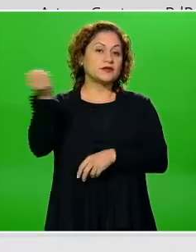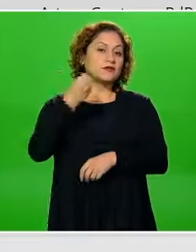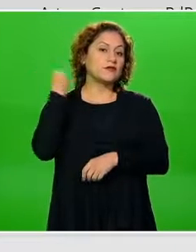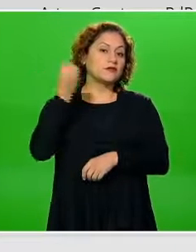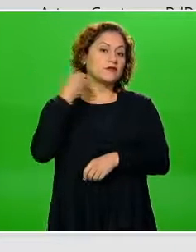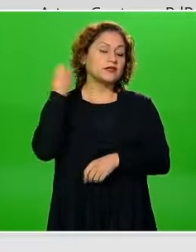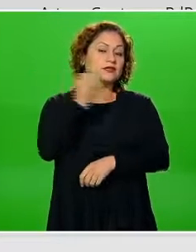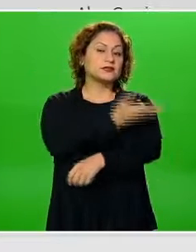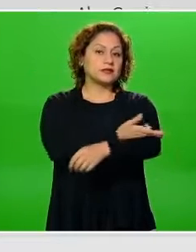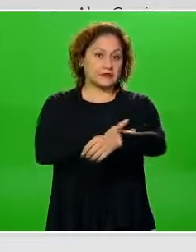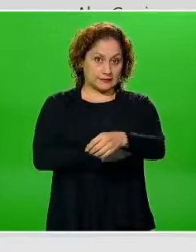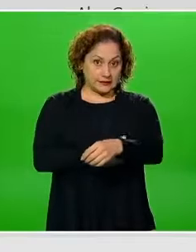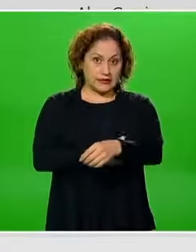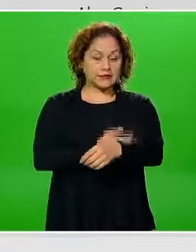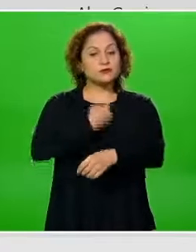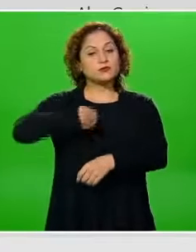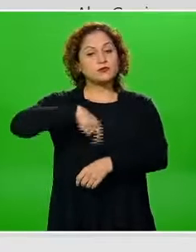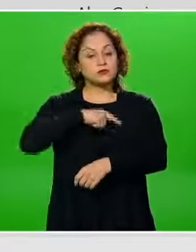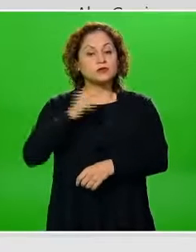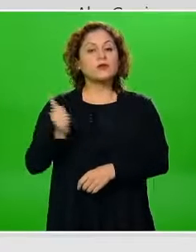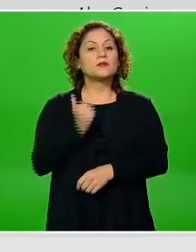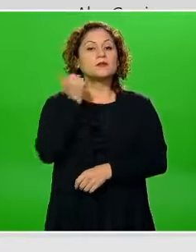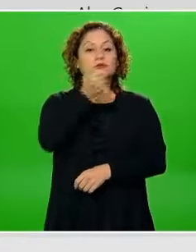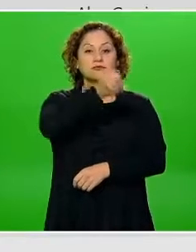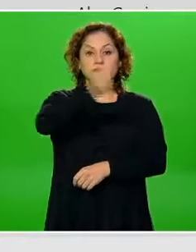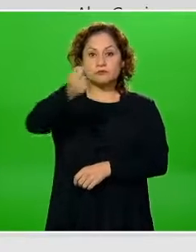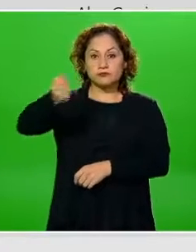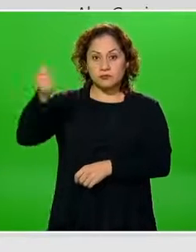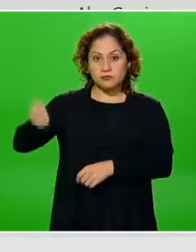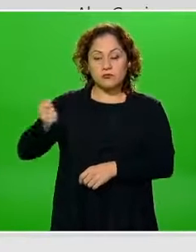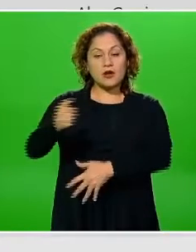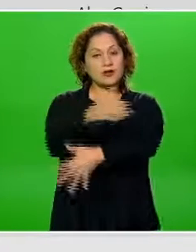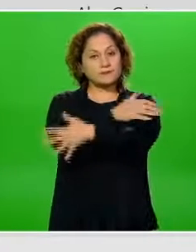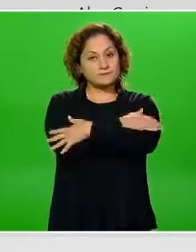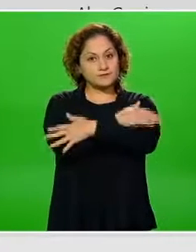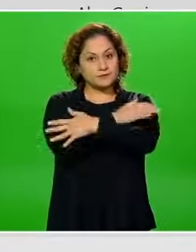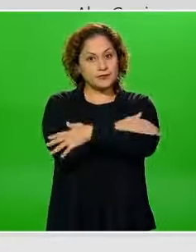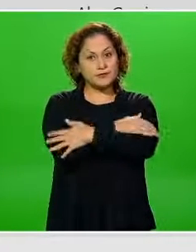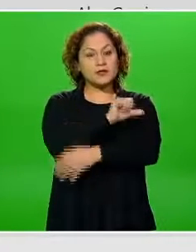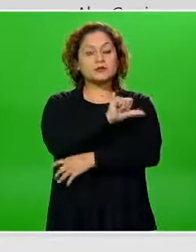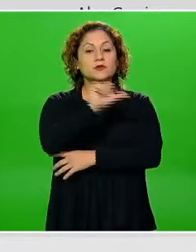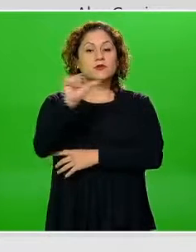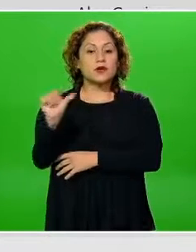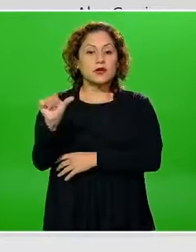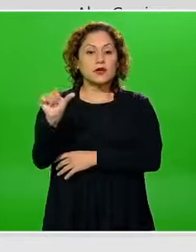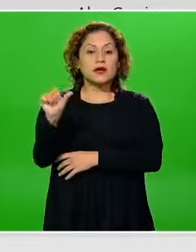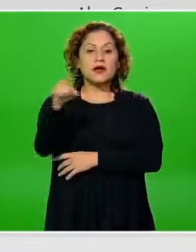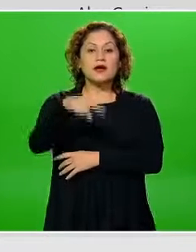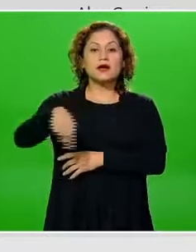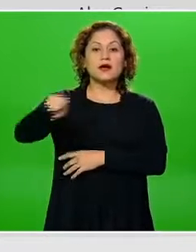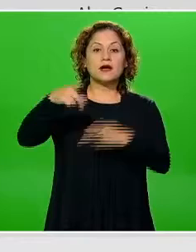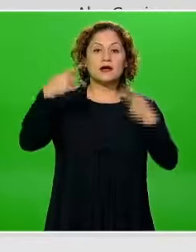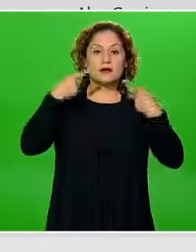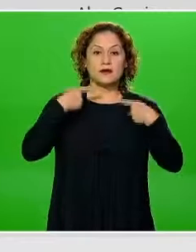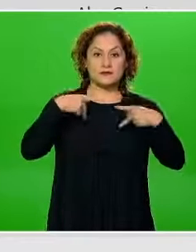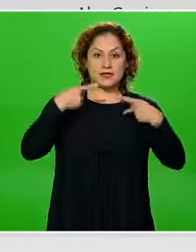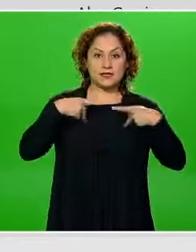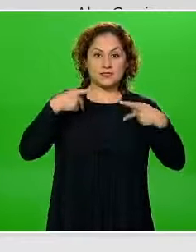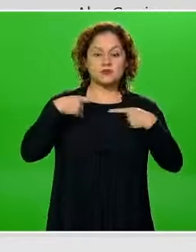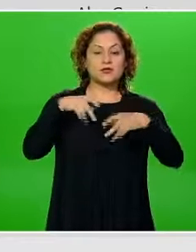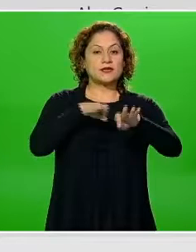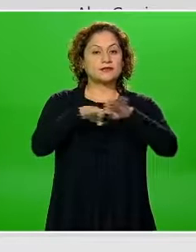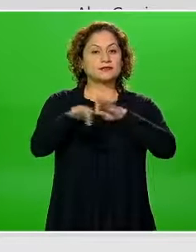vespertina, queremos mandar un afectuoso saludo y un abrazo a quienes son nuestras maestras